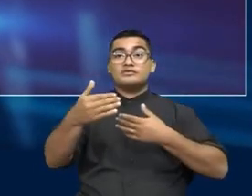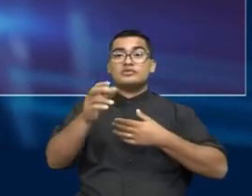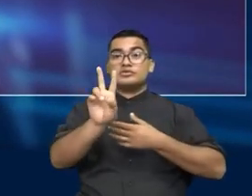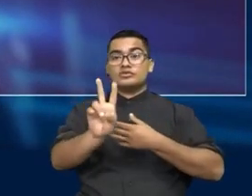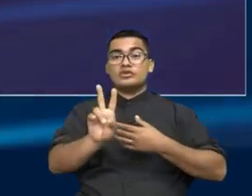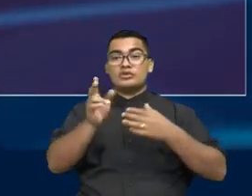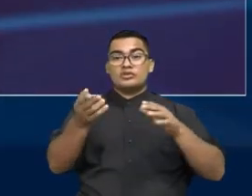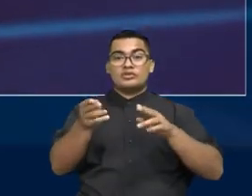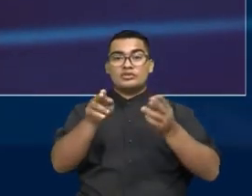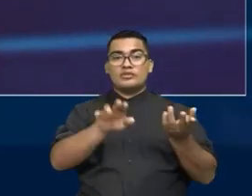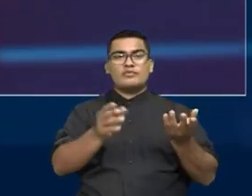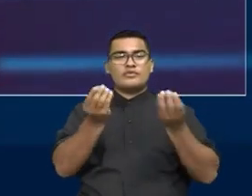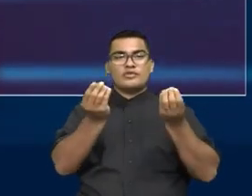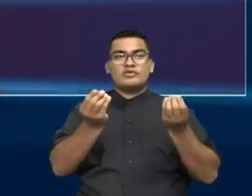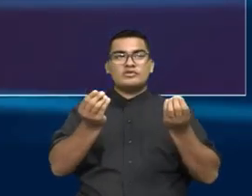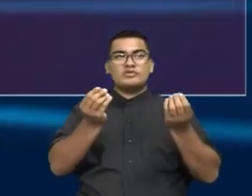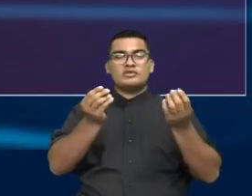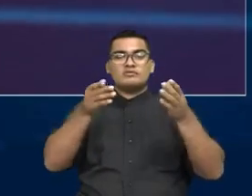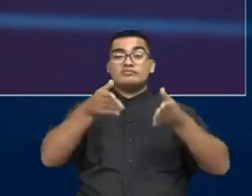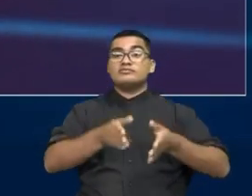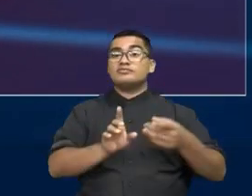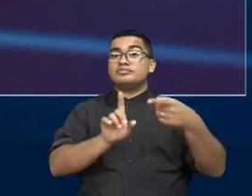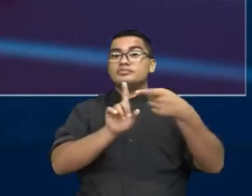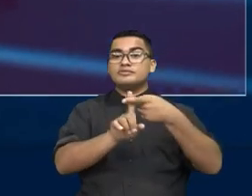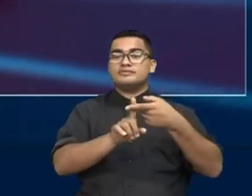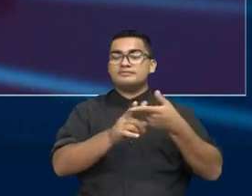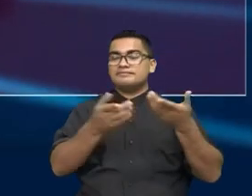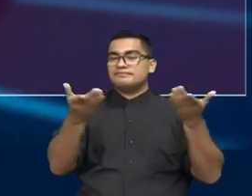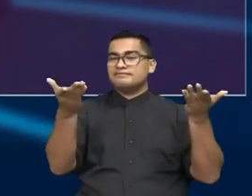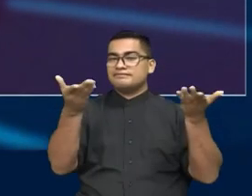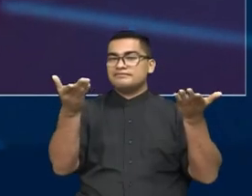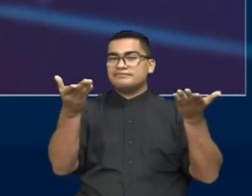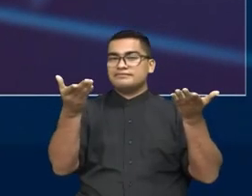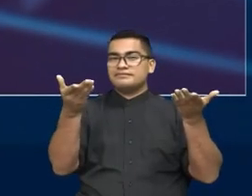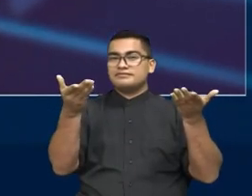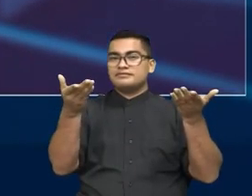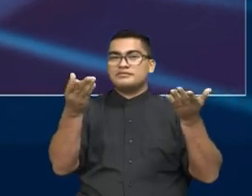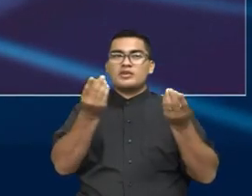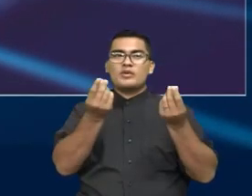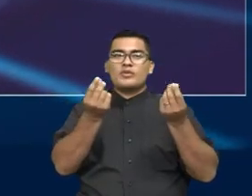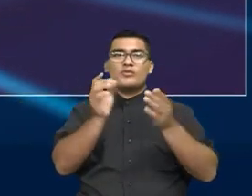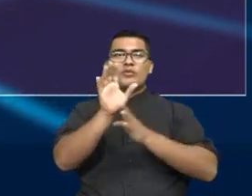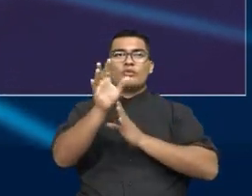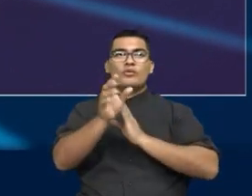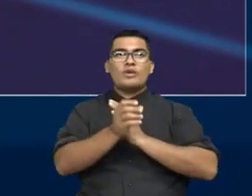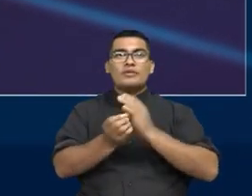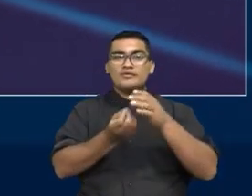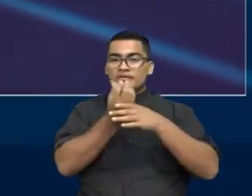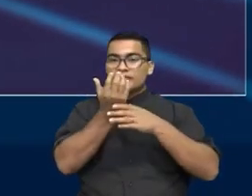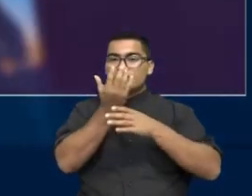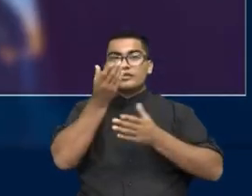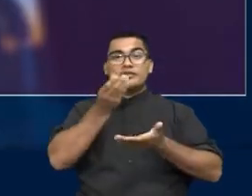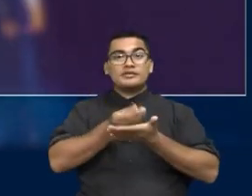noviembre a miles de nicaragüenses en los cementerios. A la vez les damos los precios y sugerencias para la compra de los arreglos